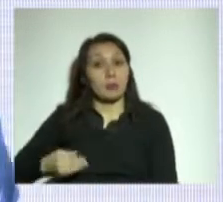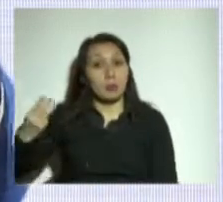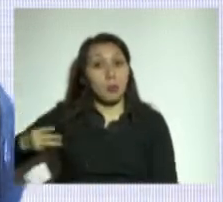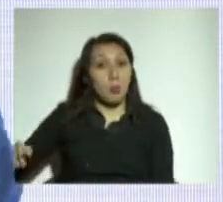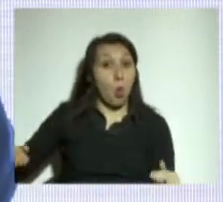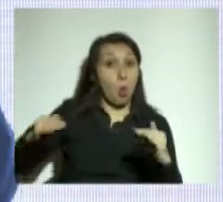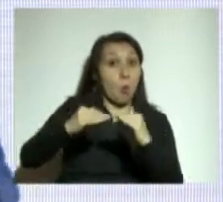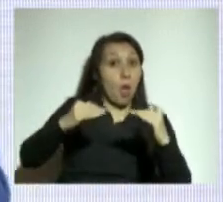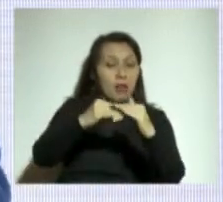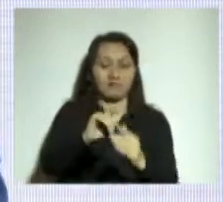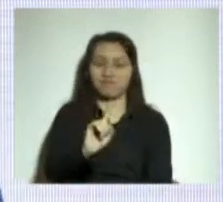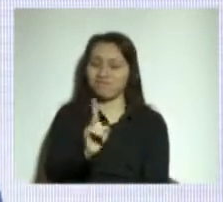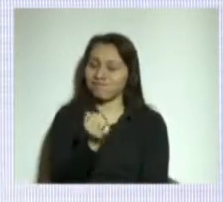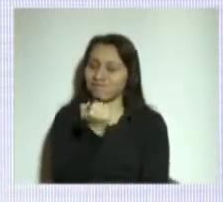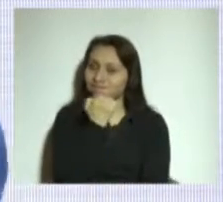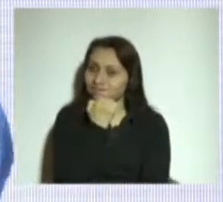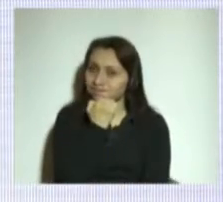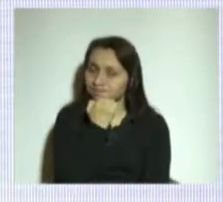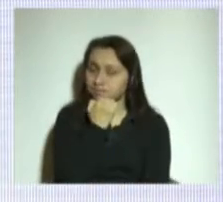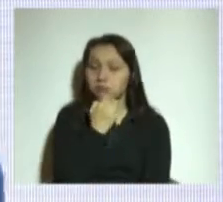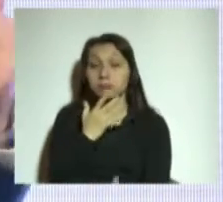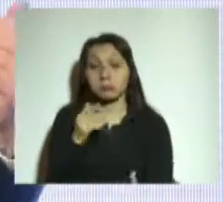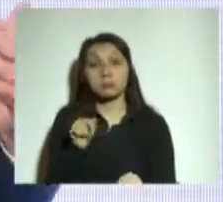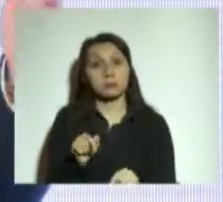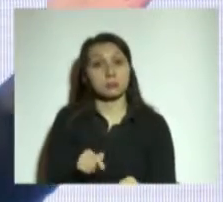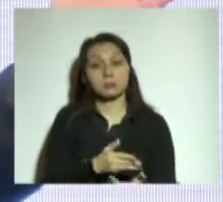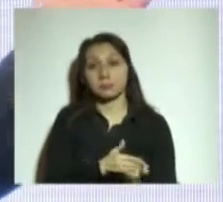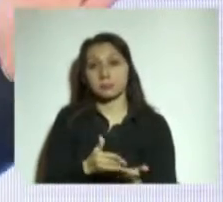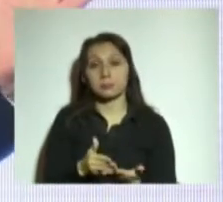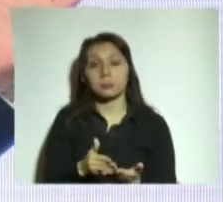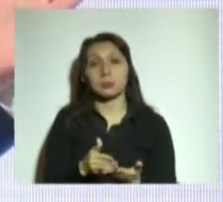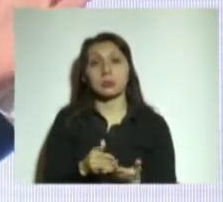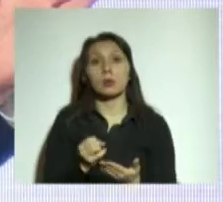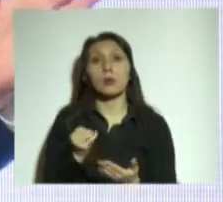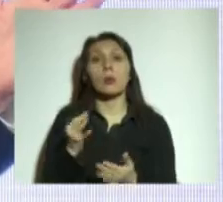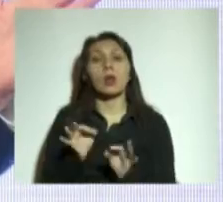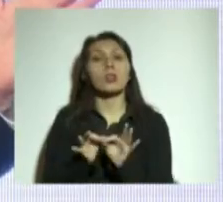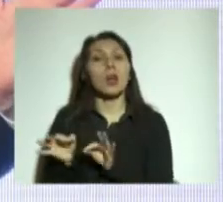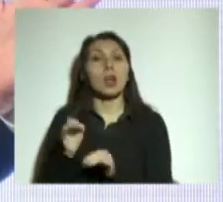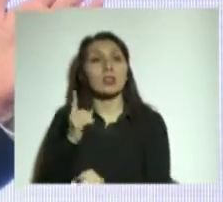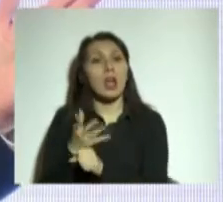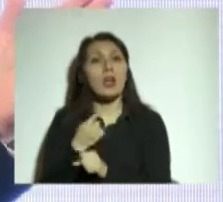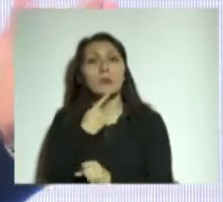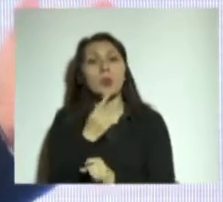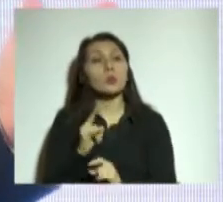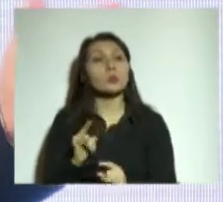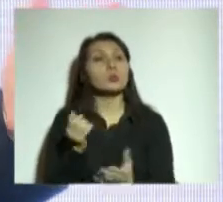municipal está profundamente equivocado. Y por eso, ¿cuántos arquitectos hay aquí?